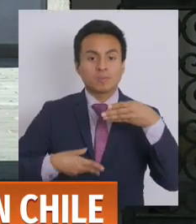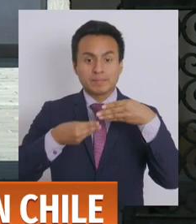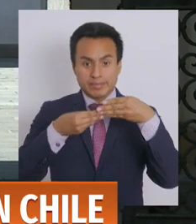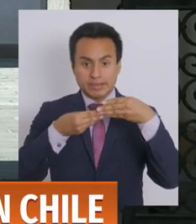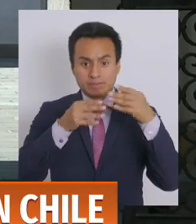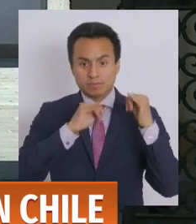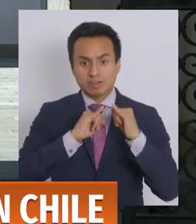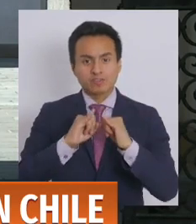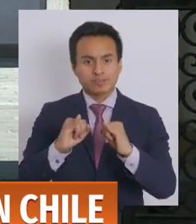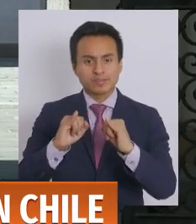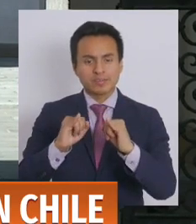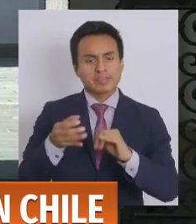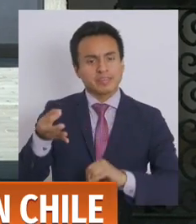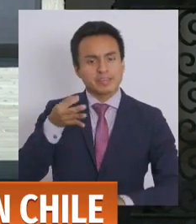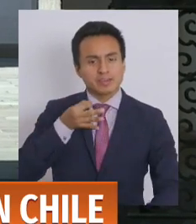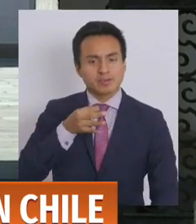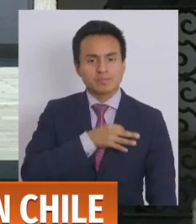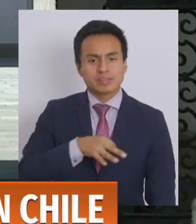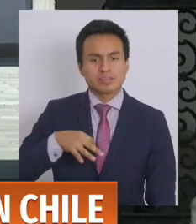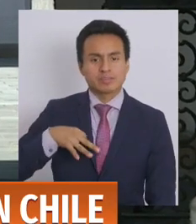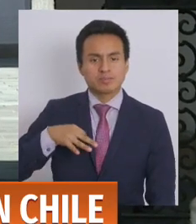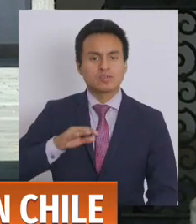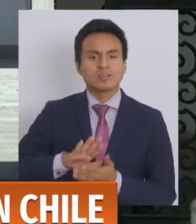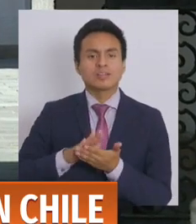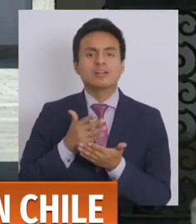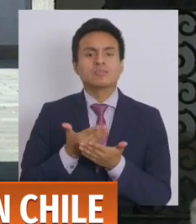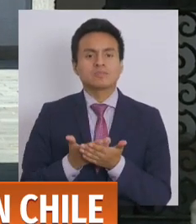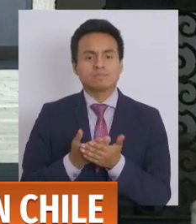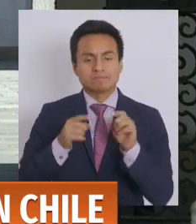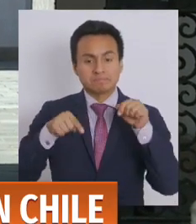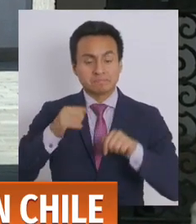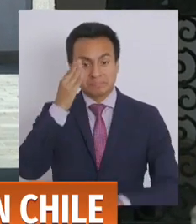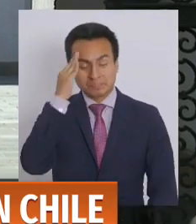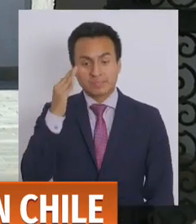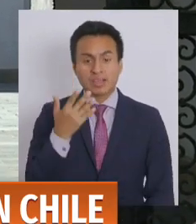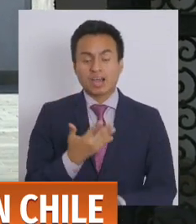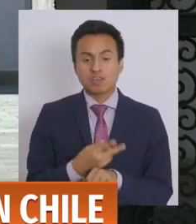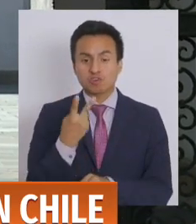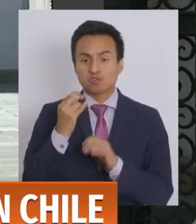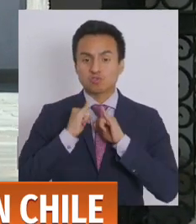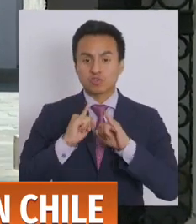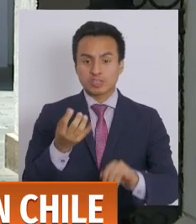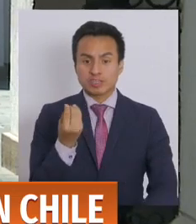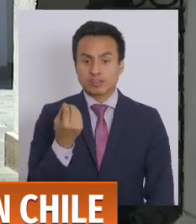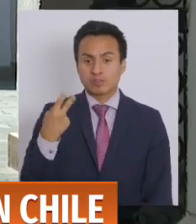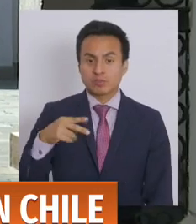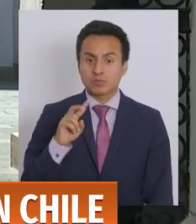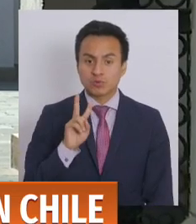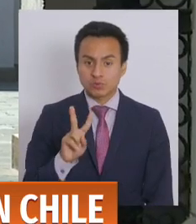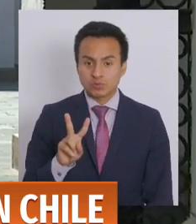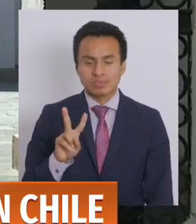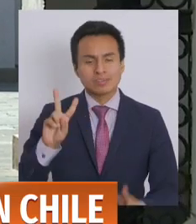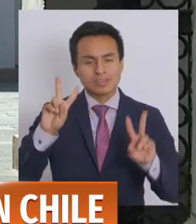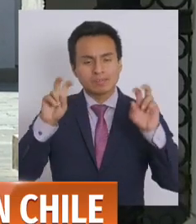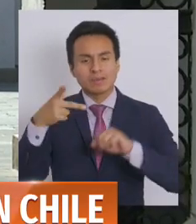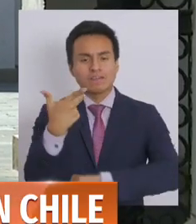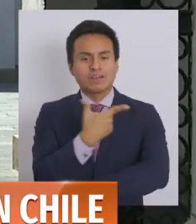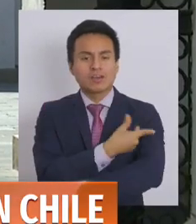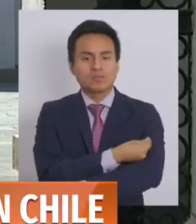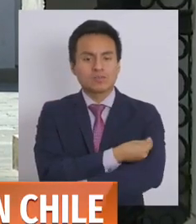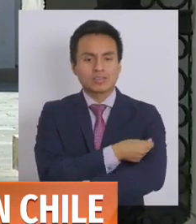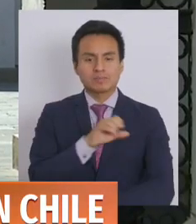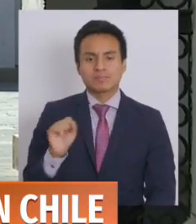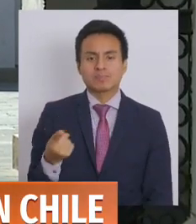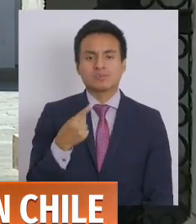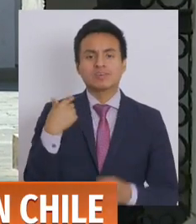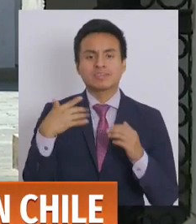muy atento al desarrollo de los estudios de esta vacuna. Vamos a revisar. Hoy día tenemos dos buenas noticias en relación a vacunas. La primera es